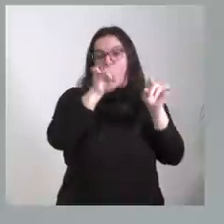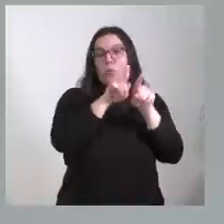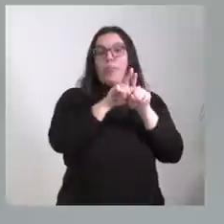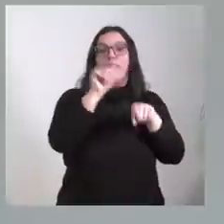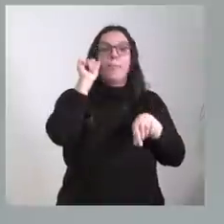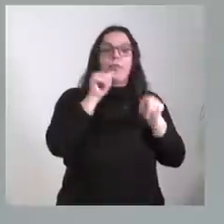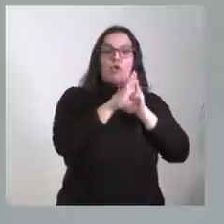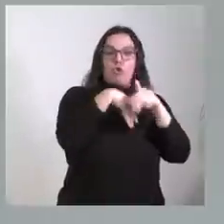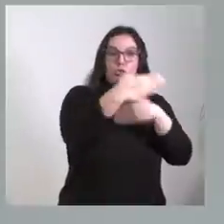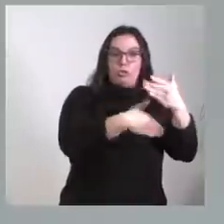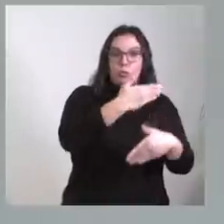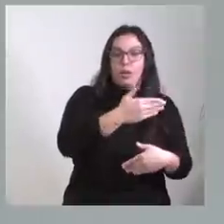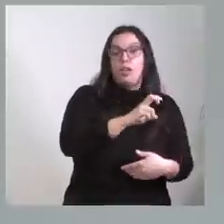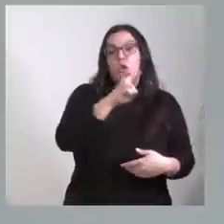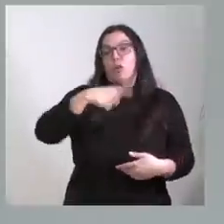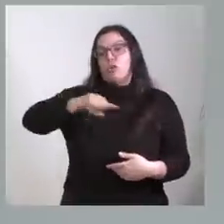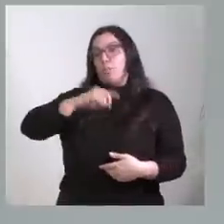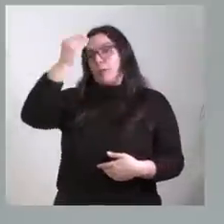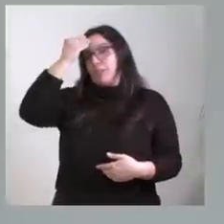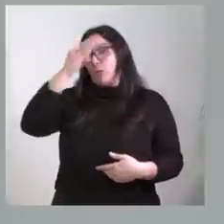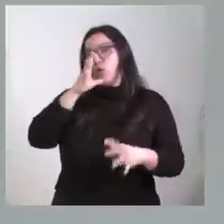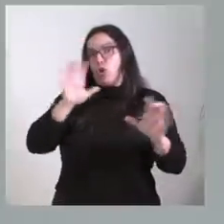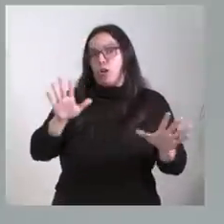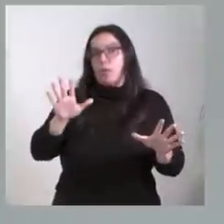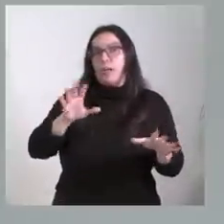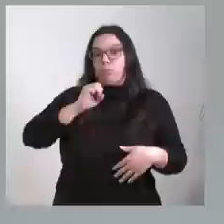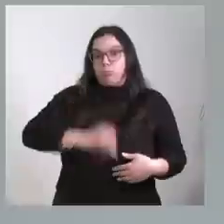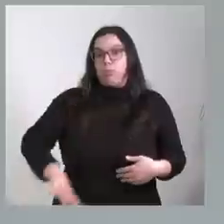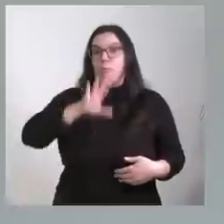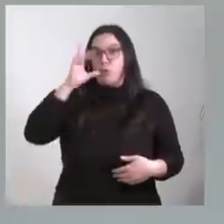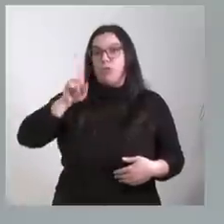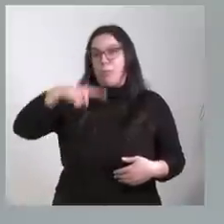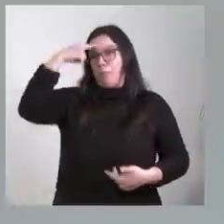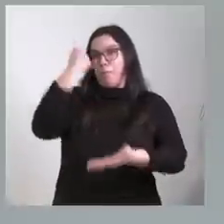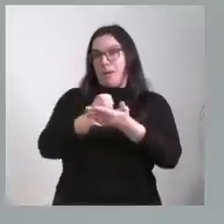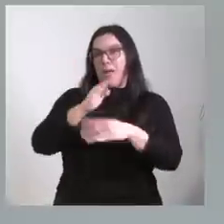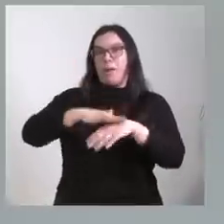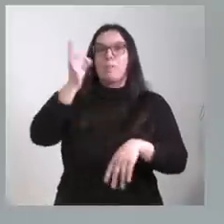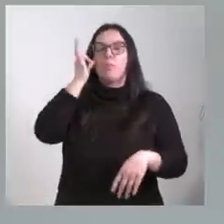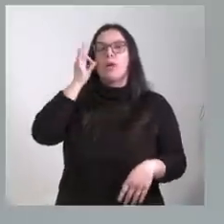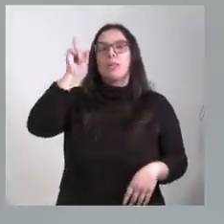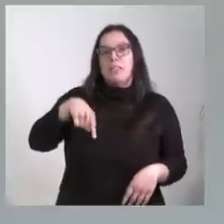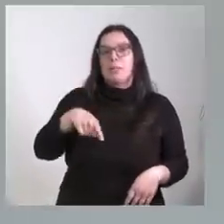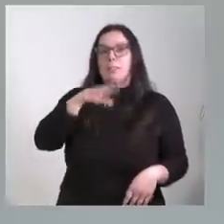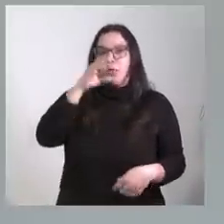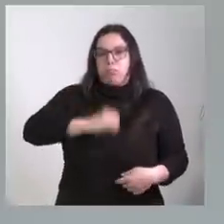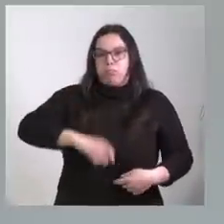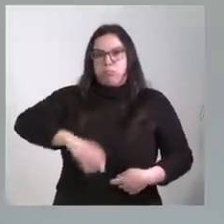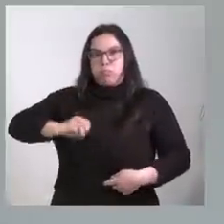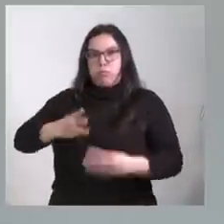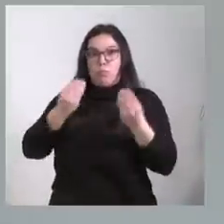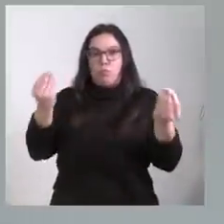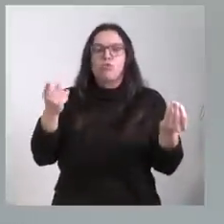que es una tragedia a nivel social por la huella que deja las propias mujeres y por él el drama que implica que se aborten tantos